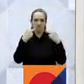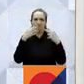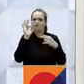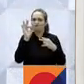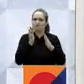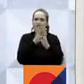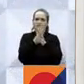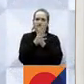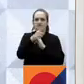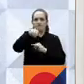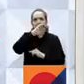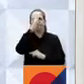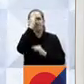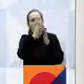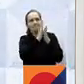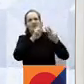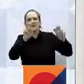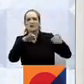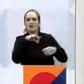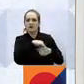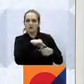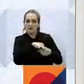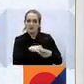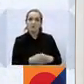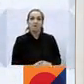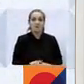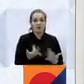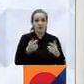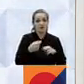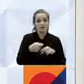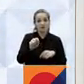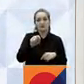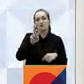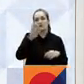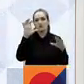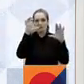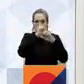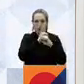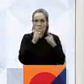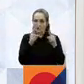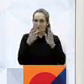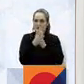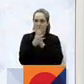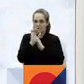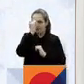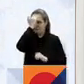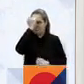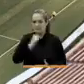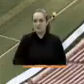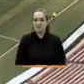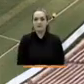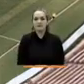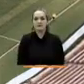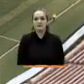para contarles todo lo relacionado con el proceso electoral. Los esperamos a las 7 de la noche con más en nuestra emisión central.